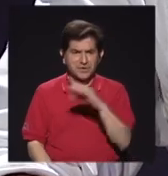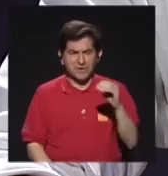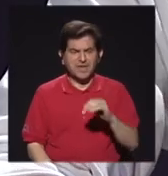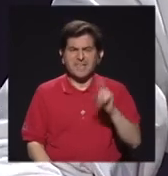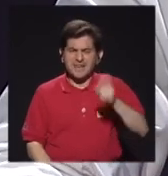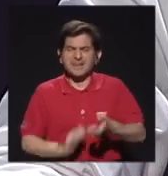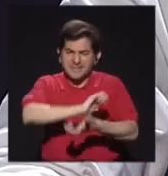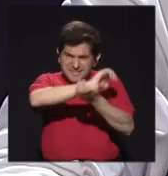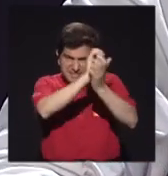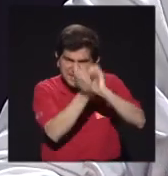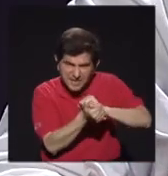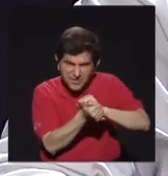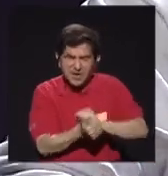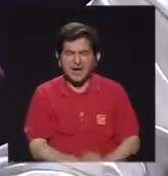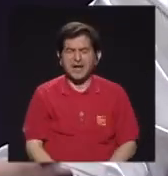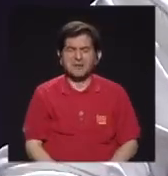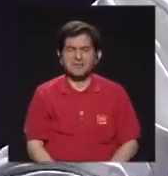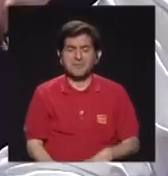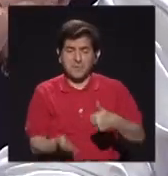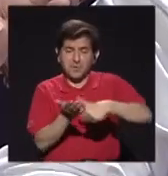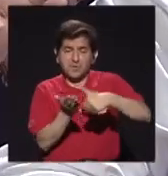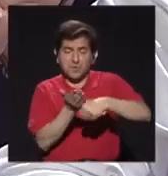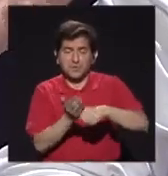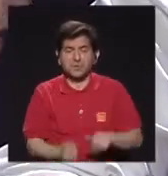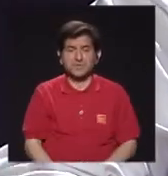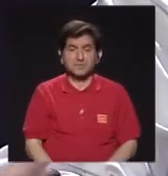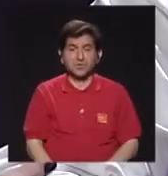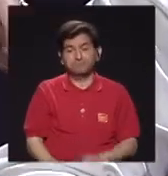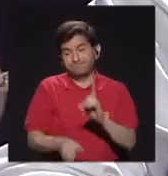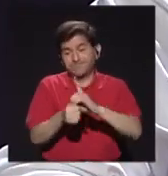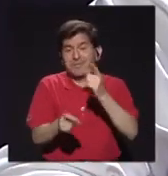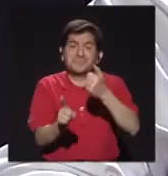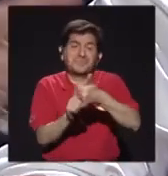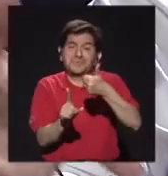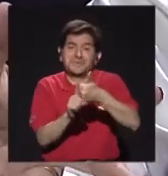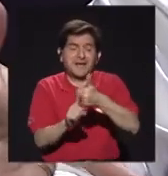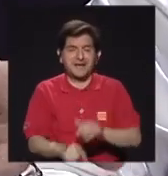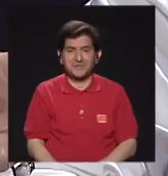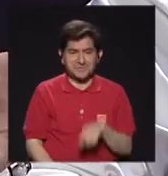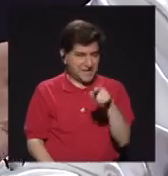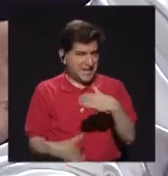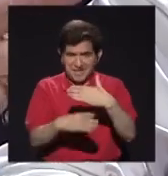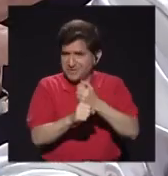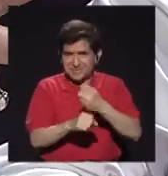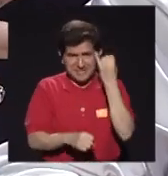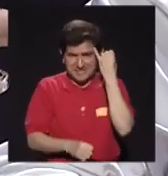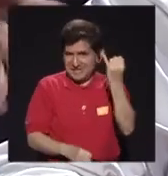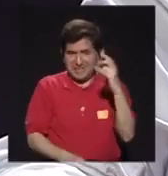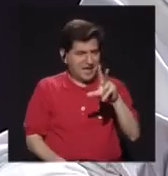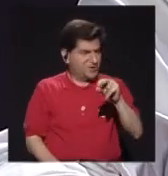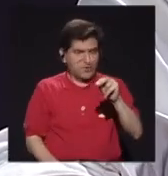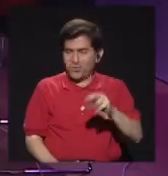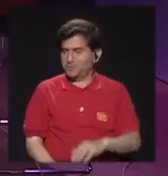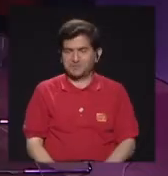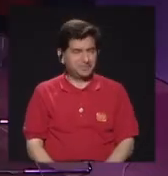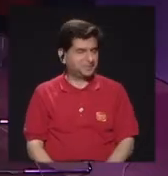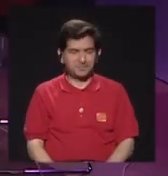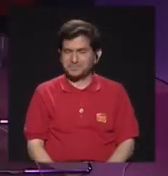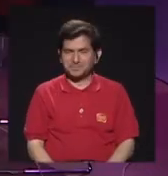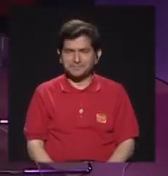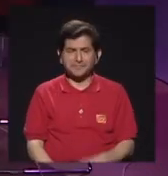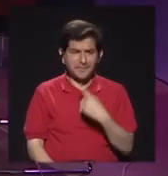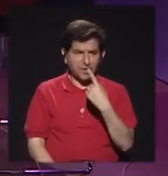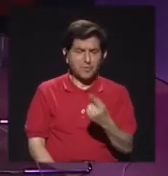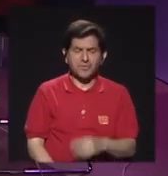hacer reformas electorales y demás son los mismos diputados para que obviamente no a salir de ellos esta iniciativa entonces yo sí creo como